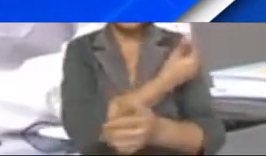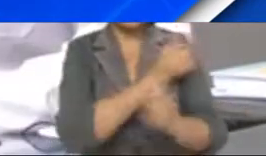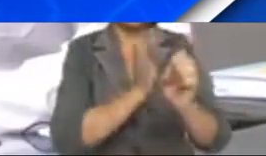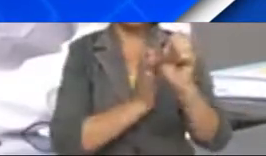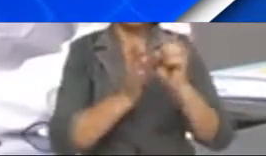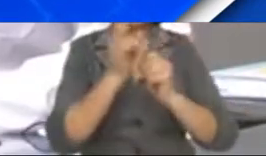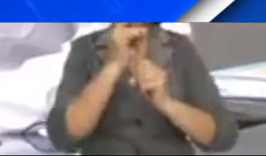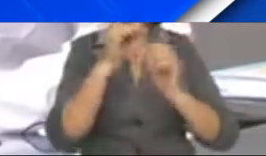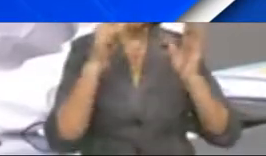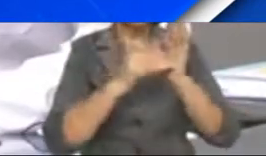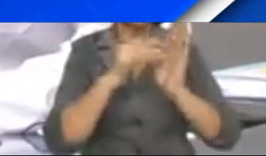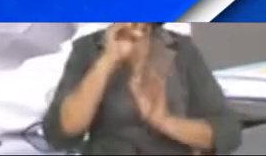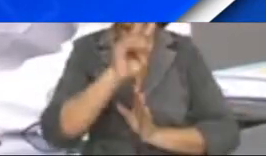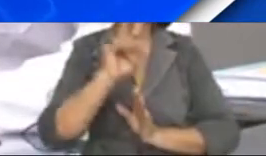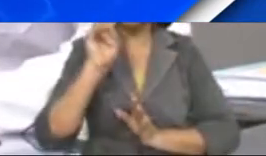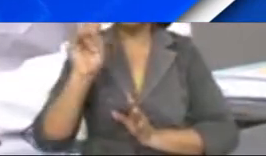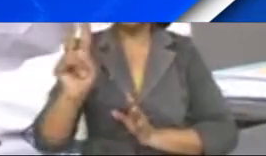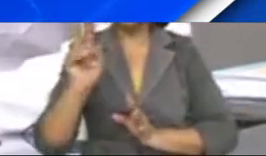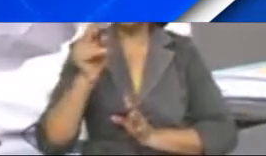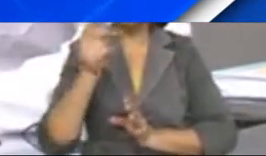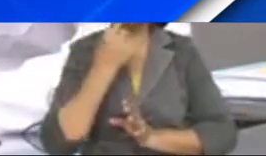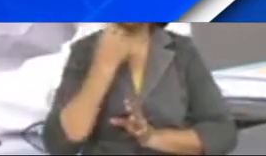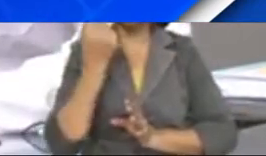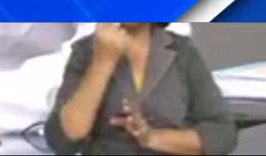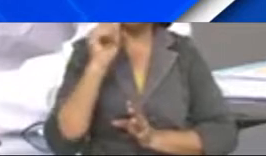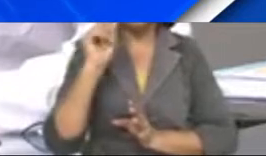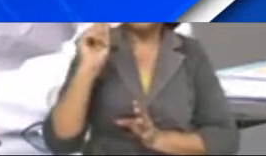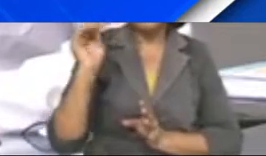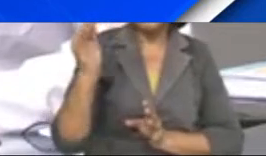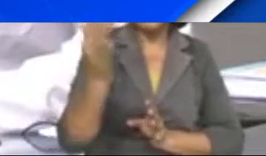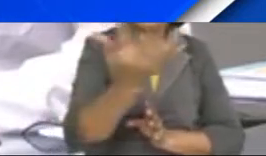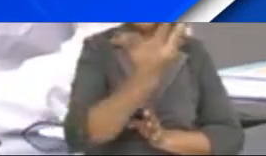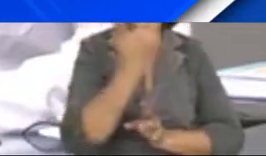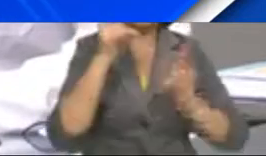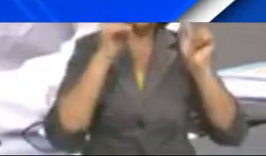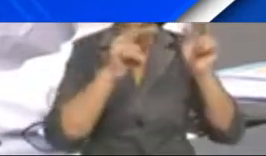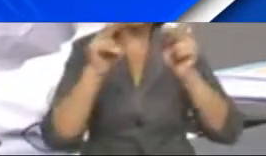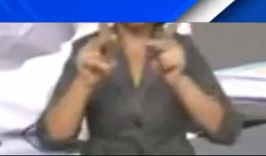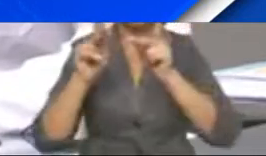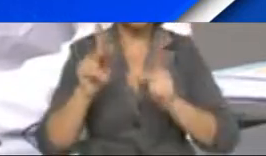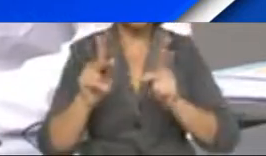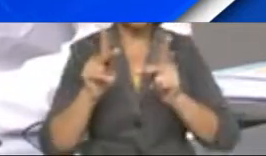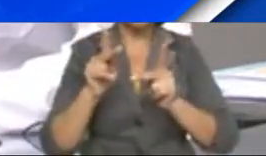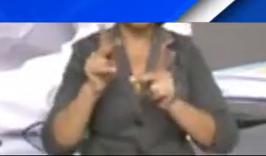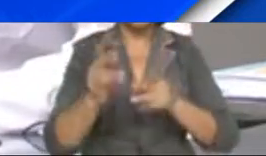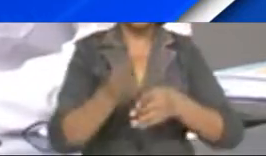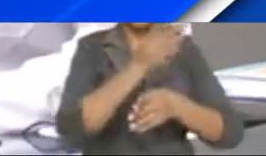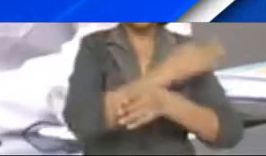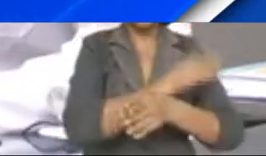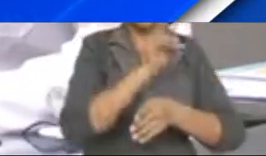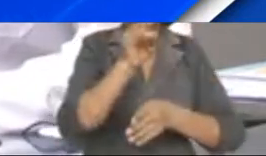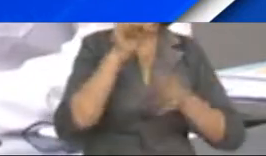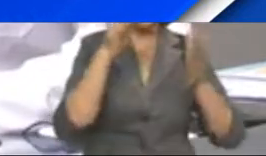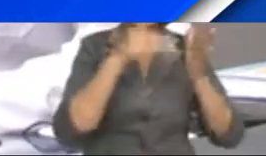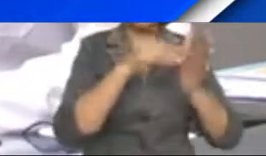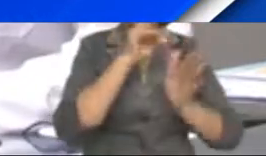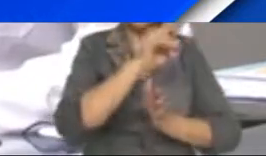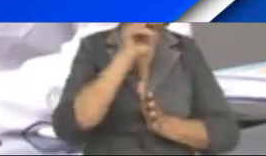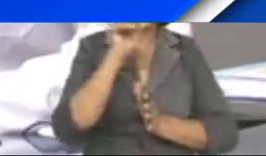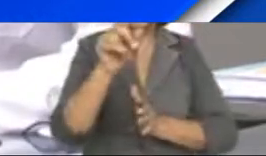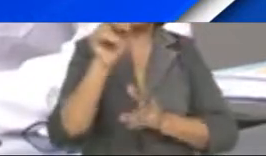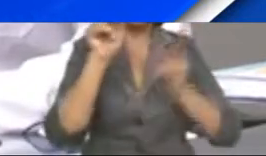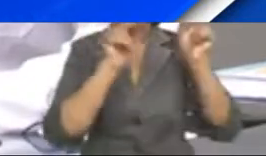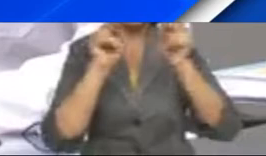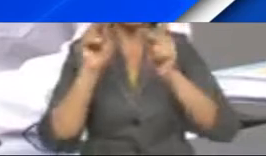año 2022 y va dirigido a todas las personas que ya completaron el esquema del año 2021, es decir, aquellas